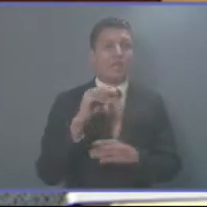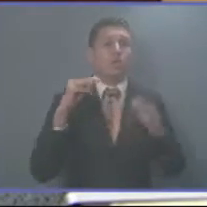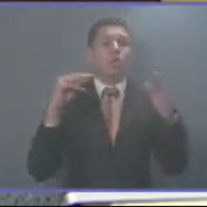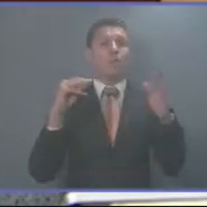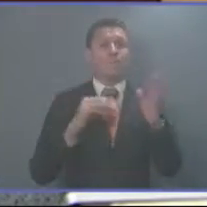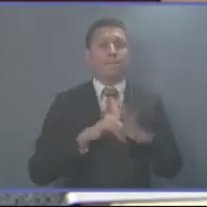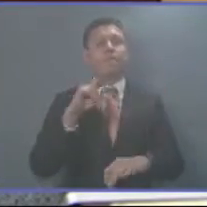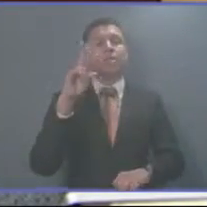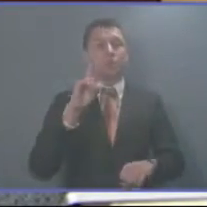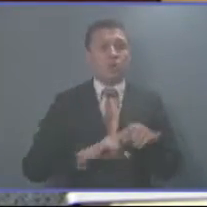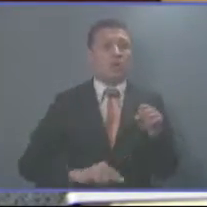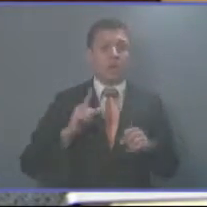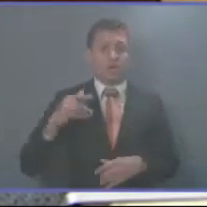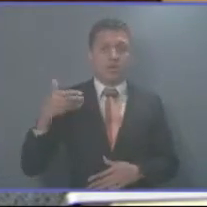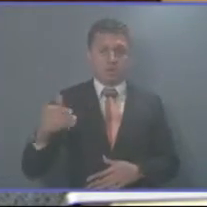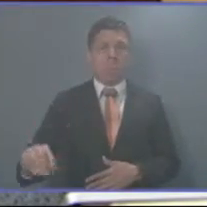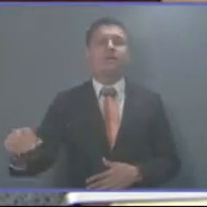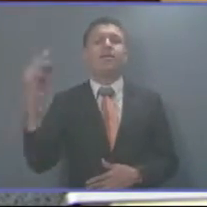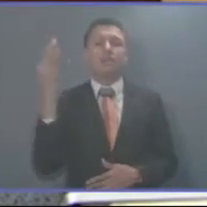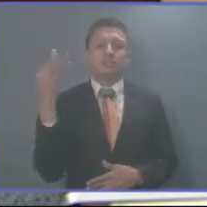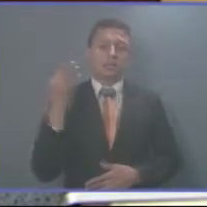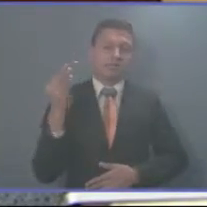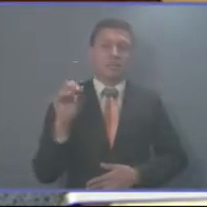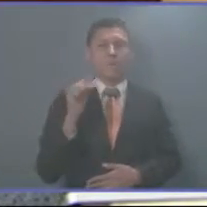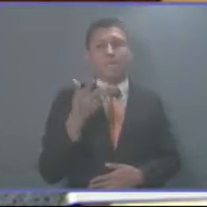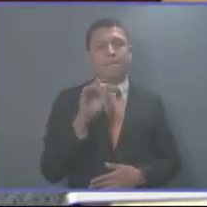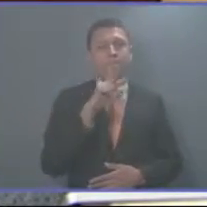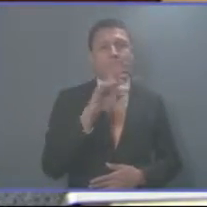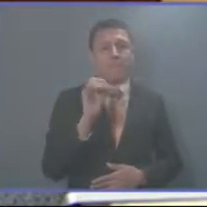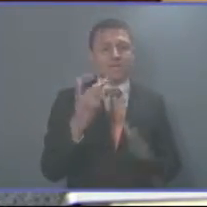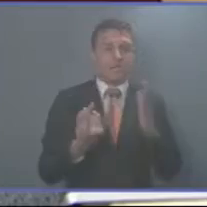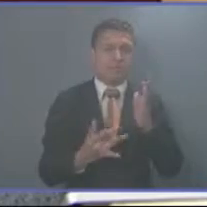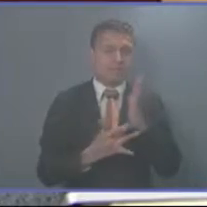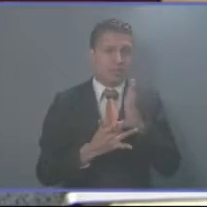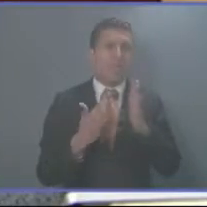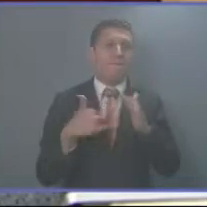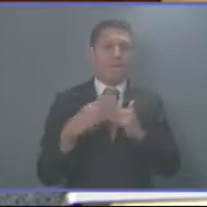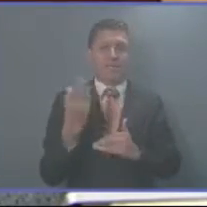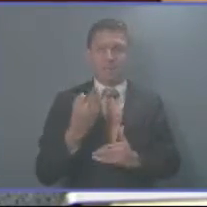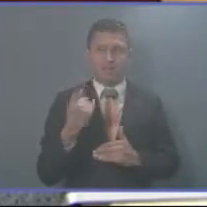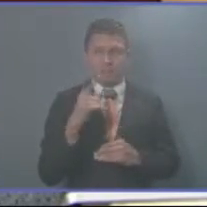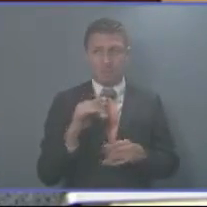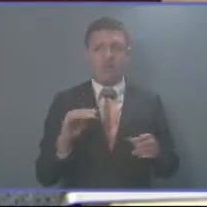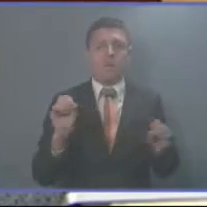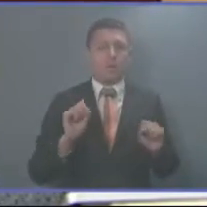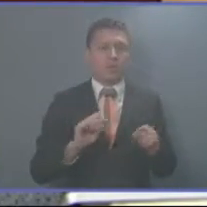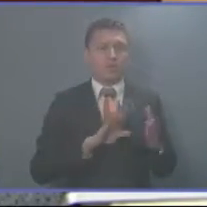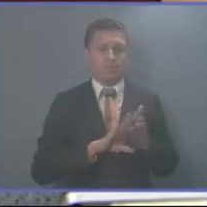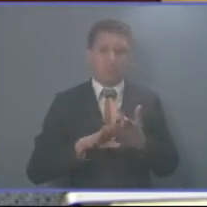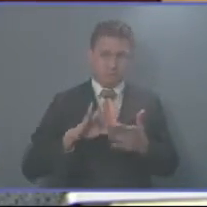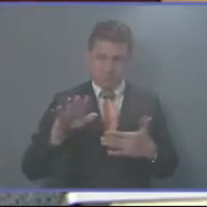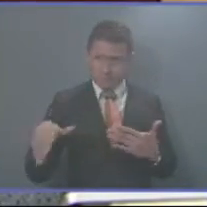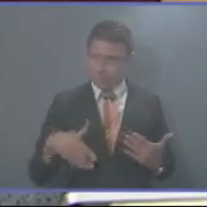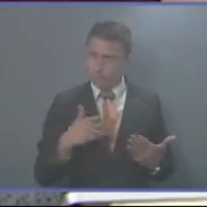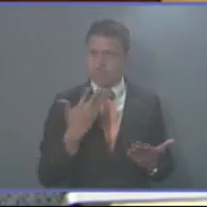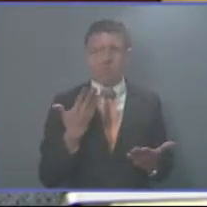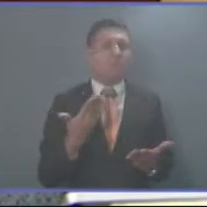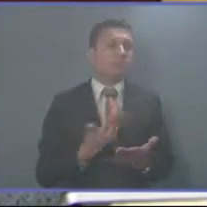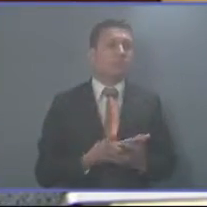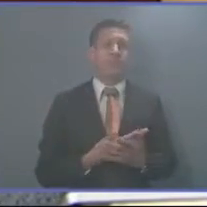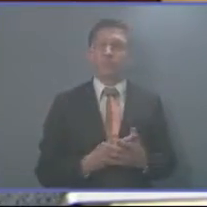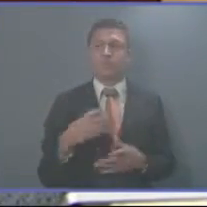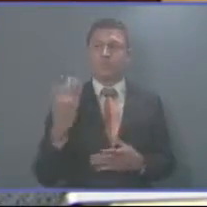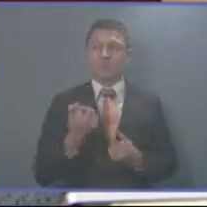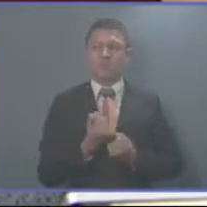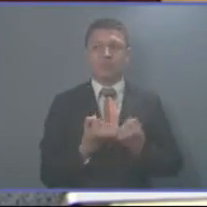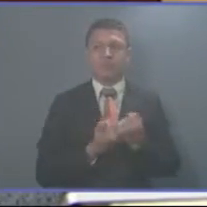anuales y que aún necesitan un promedio de 20 técnicos más para cubrir la demanda de la industria. Hay que